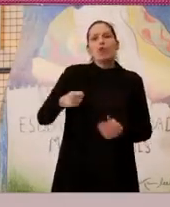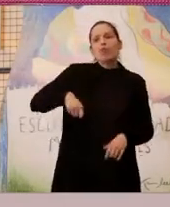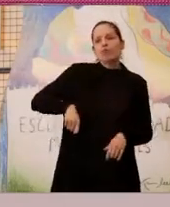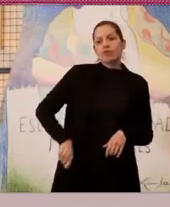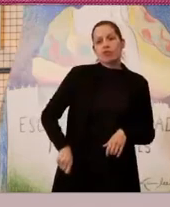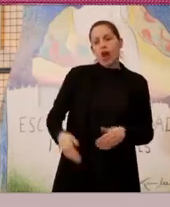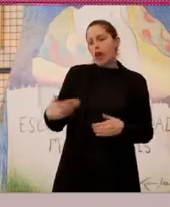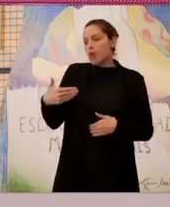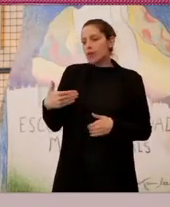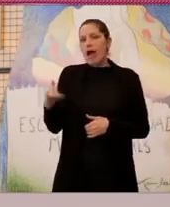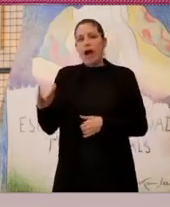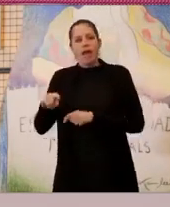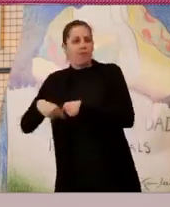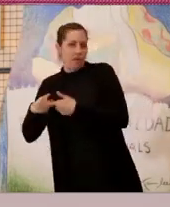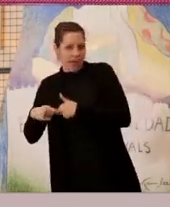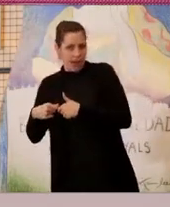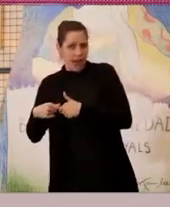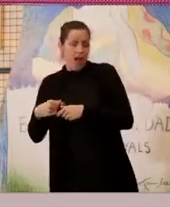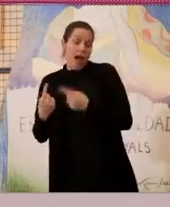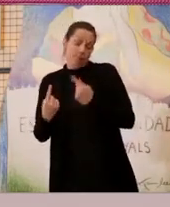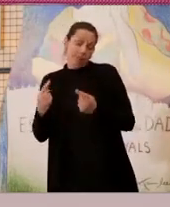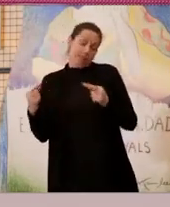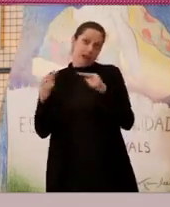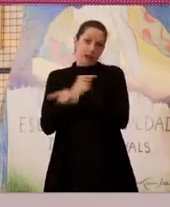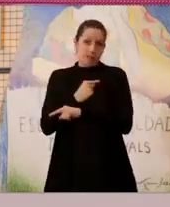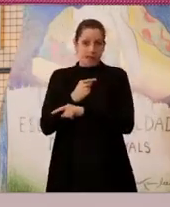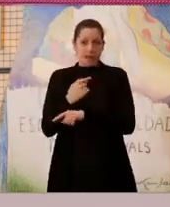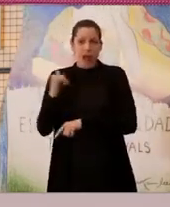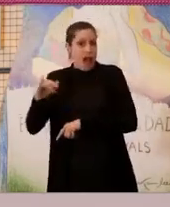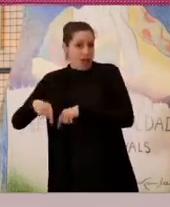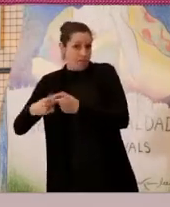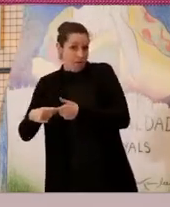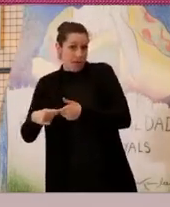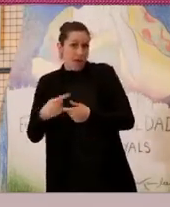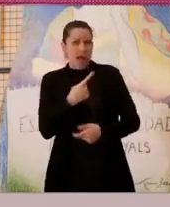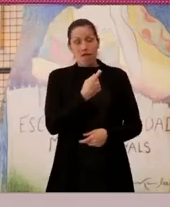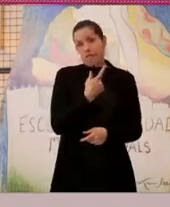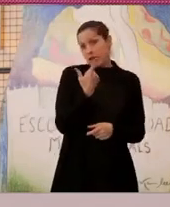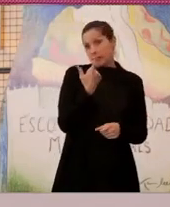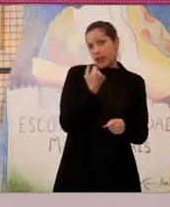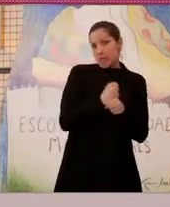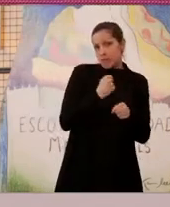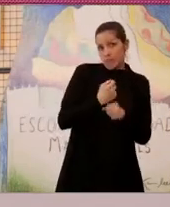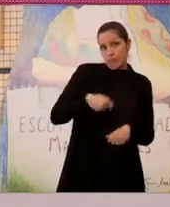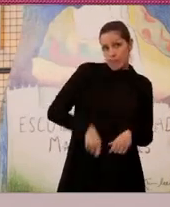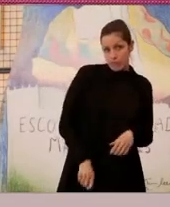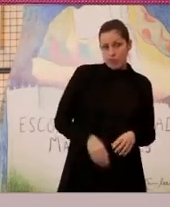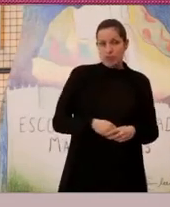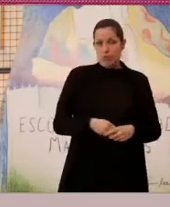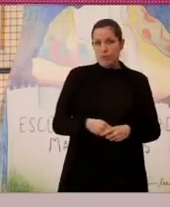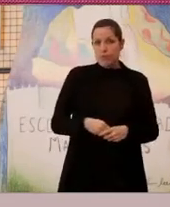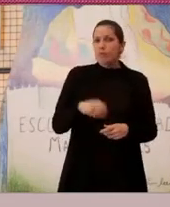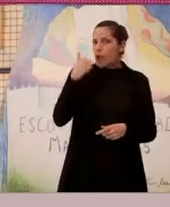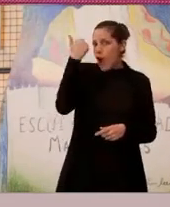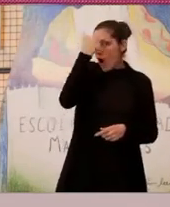a veces te falla la pata familiar y te apoyas en la profesional los hombres se juegan todo en la